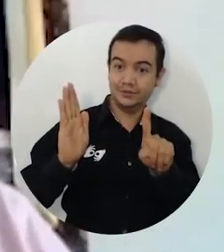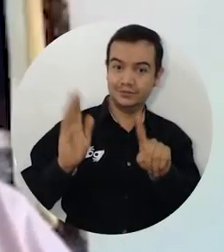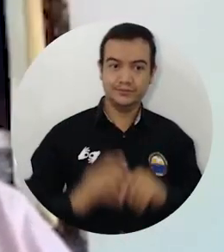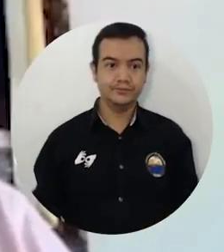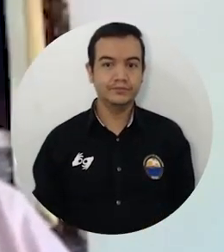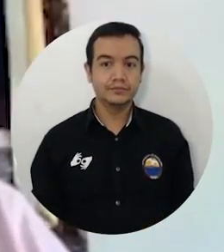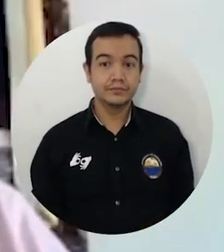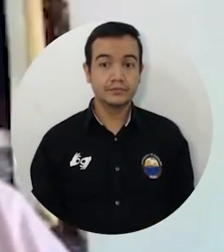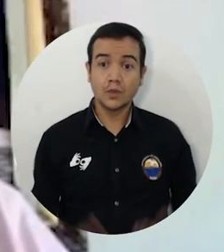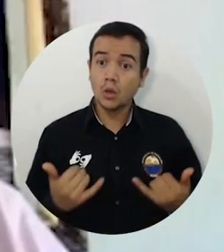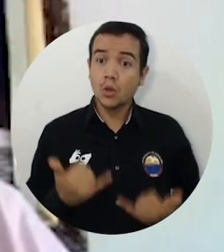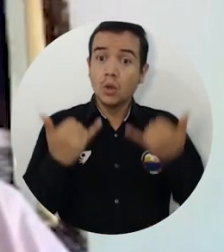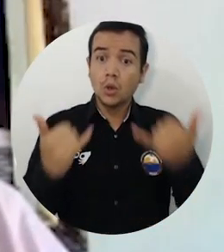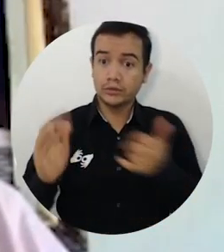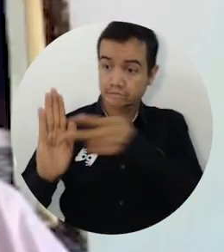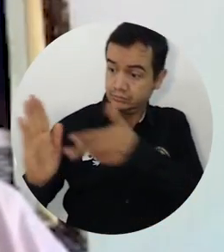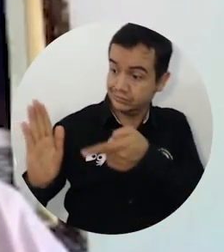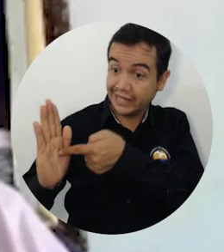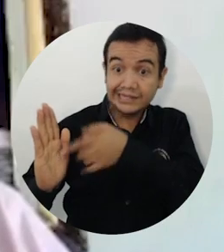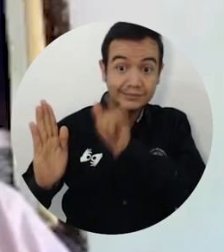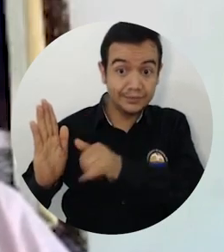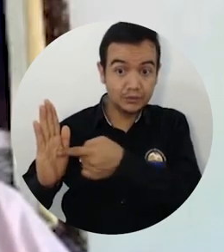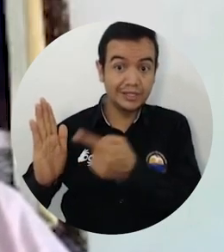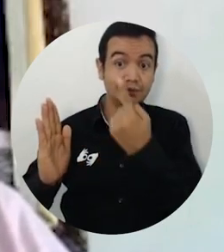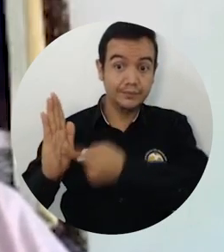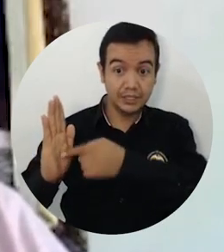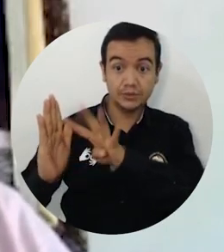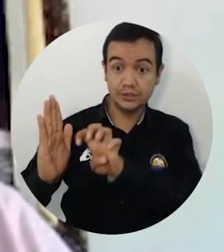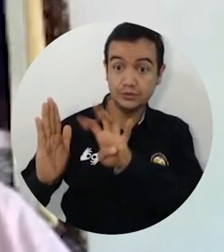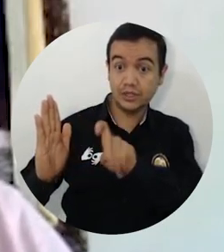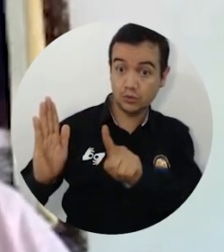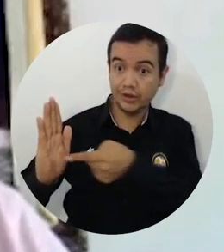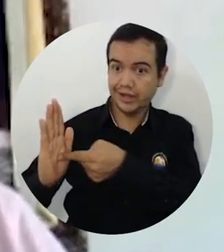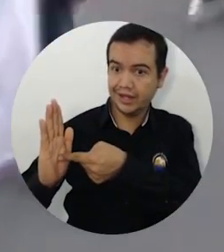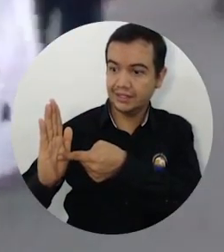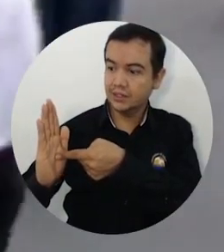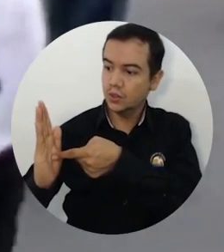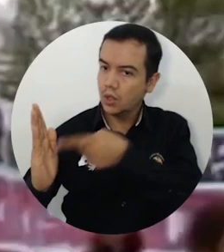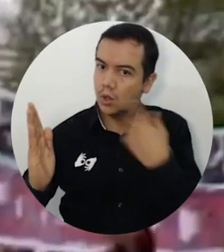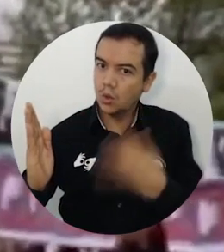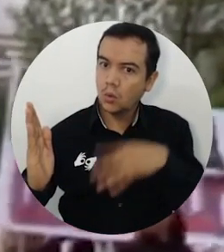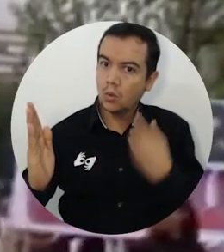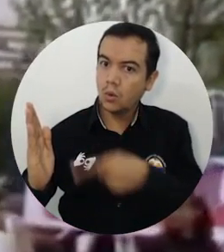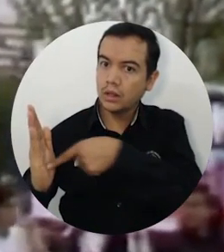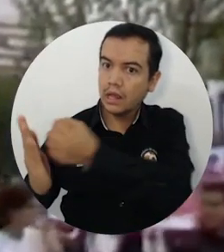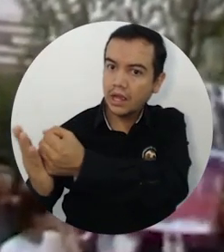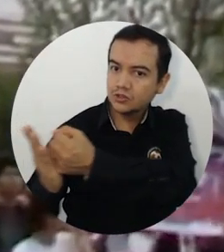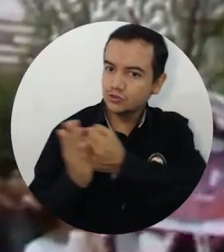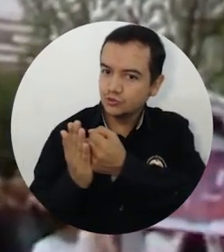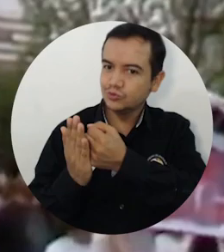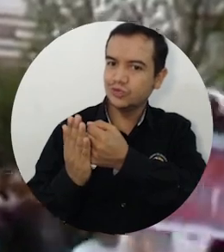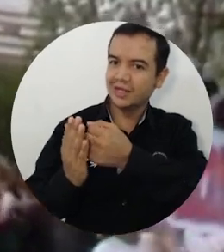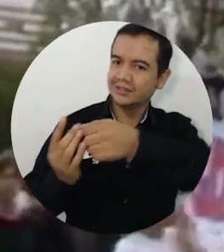hoy, nuestra Constitución del año 1991 nos da herramientas y nos da contexto